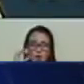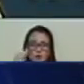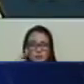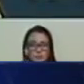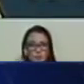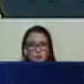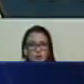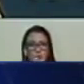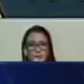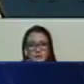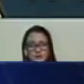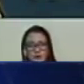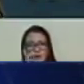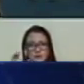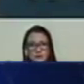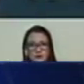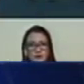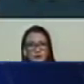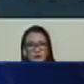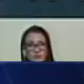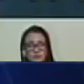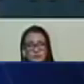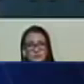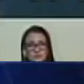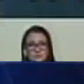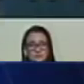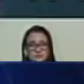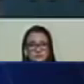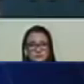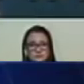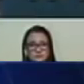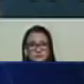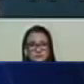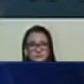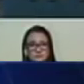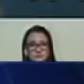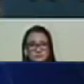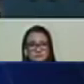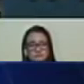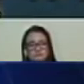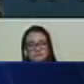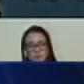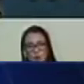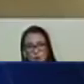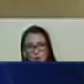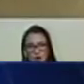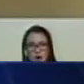insistió tercamente en su afán democrático, constitucional,